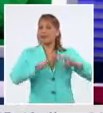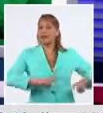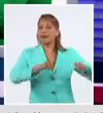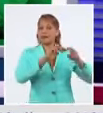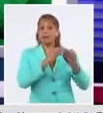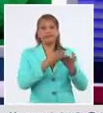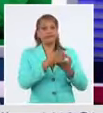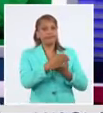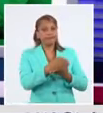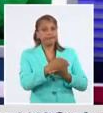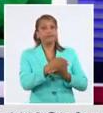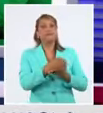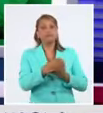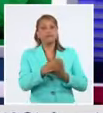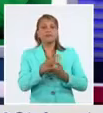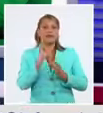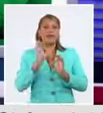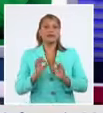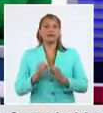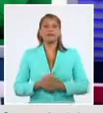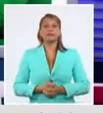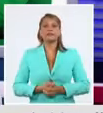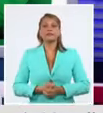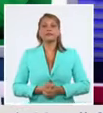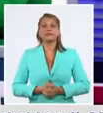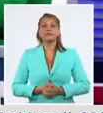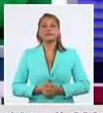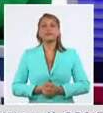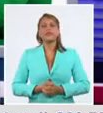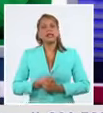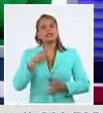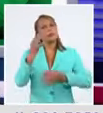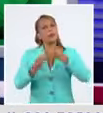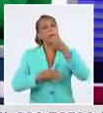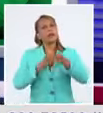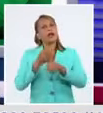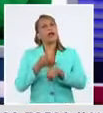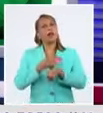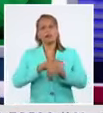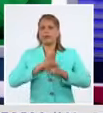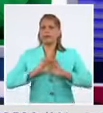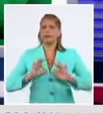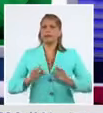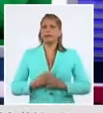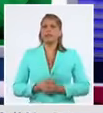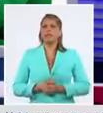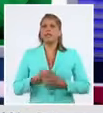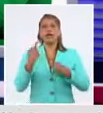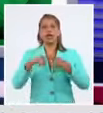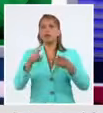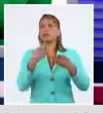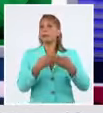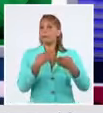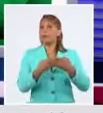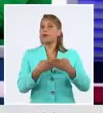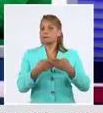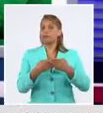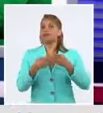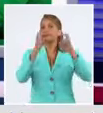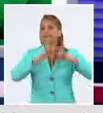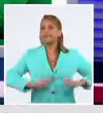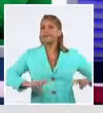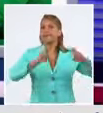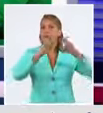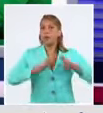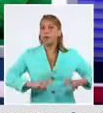de ello transitan los eventos que hemos hablado, los más frecuentes que se han presentado en otros ensayos clínicos y que pretendemos que también los